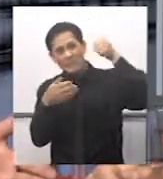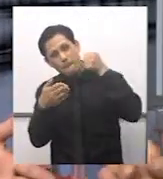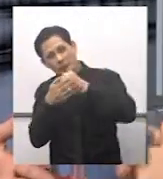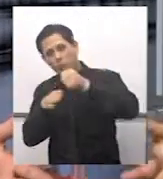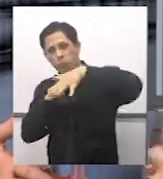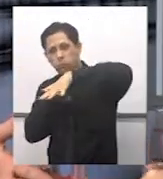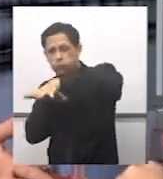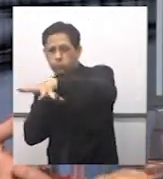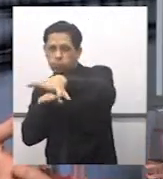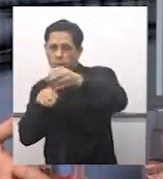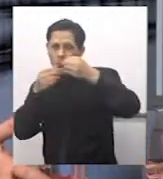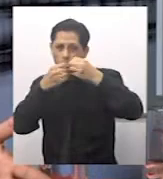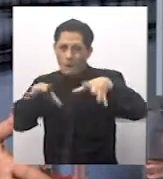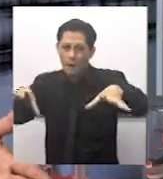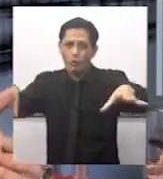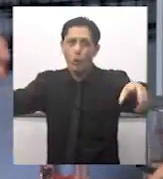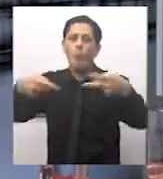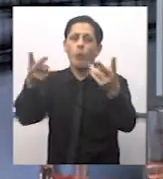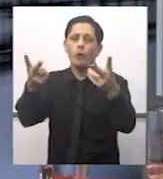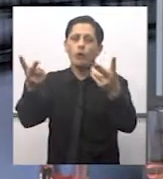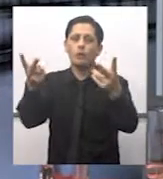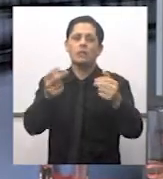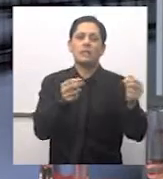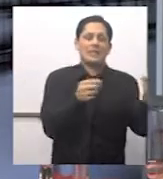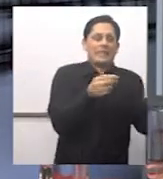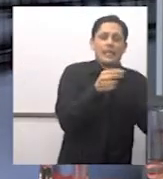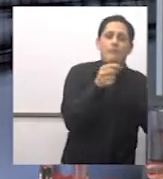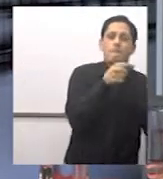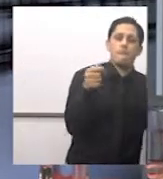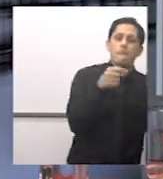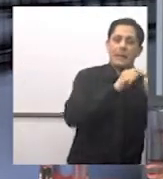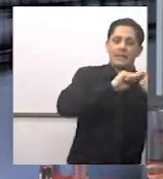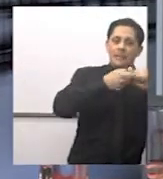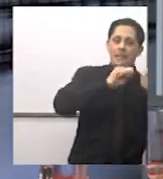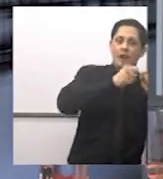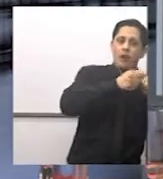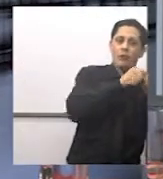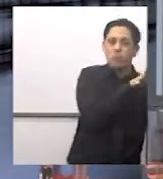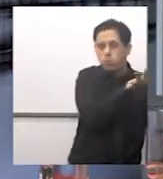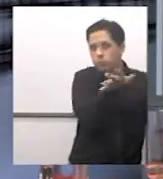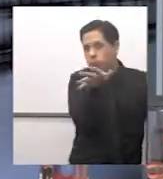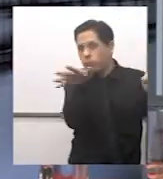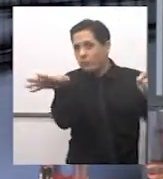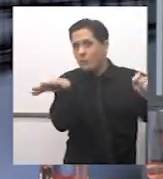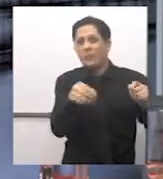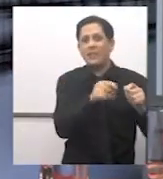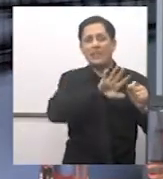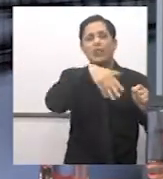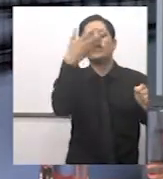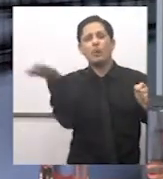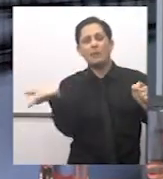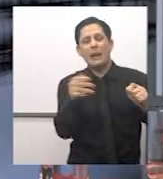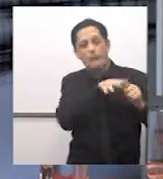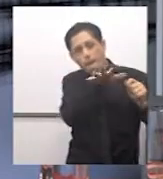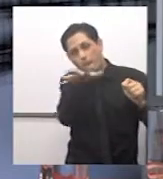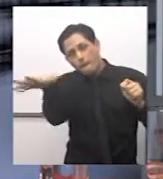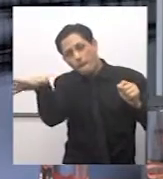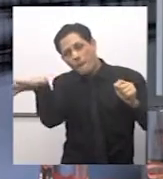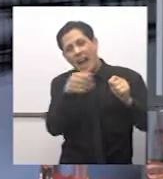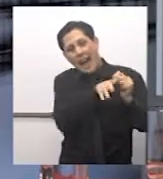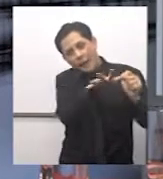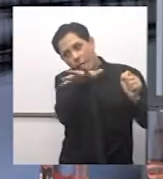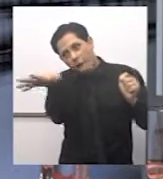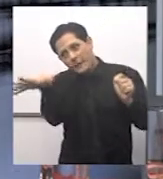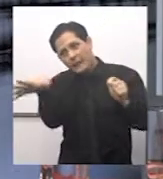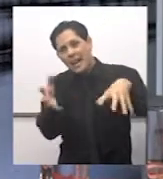que es un conflicto entre privados y sigue siéndolo, pero es un conflicto que tiene consecuencias públicas porque afecta a la ciudad de Valparaíso, al